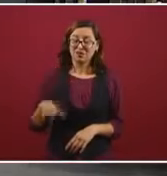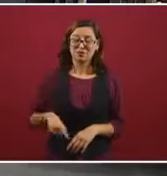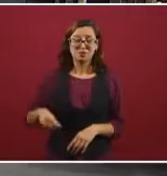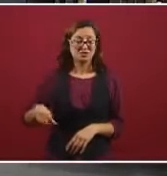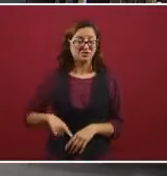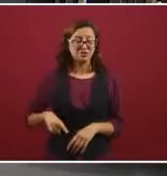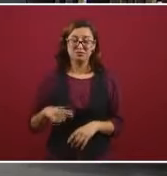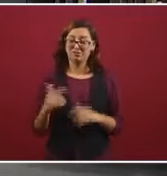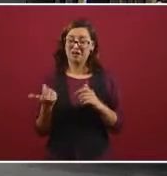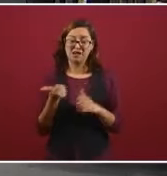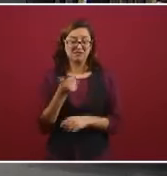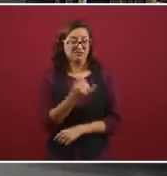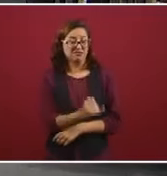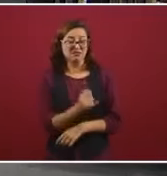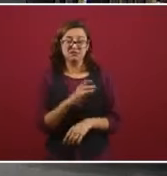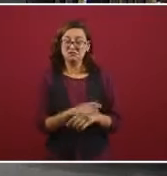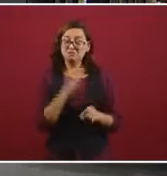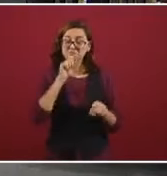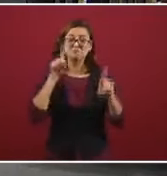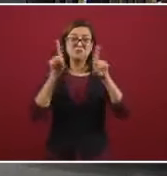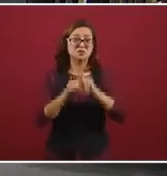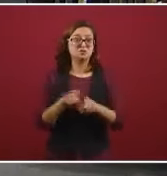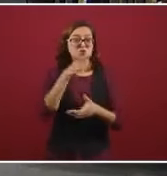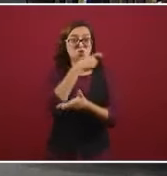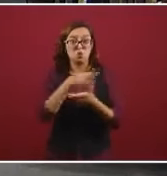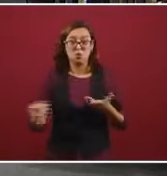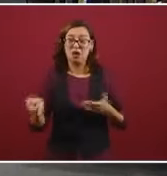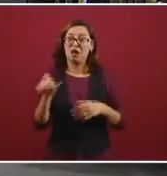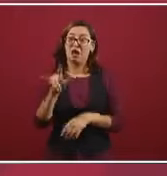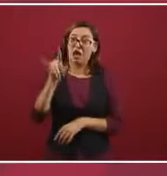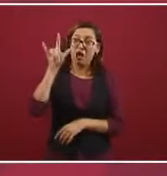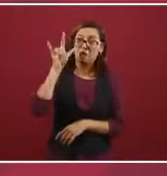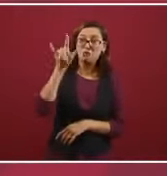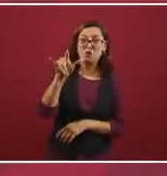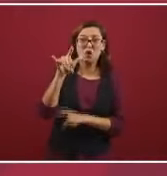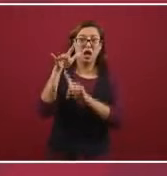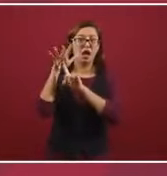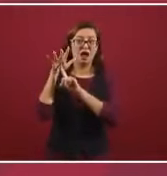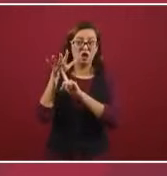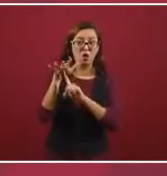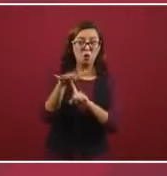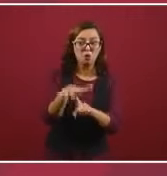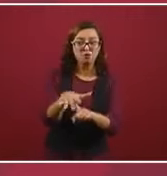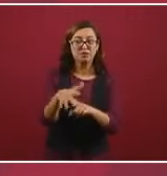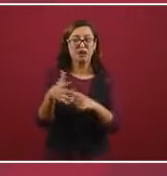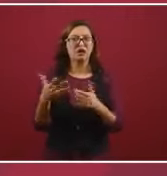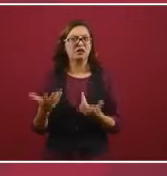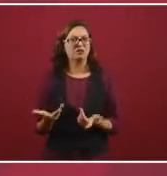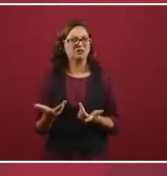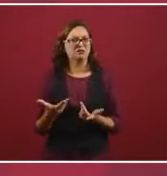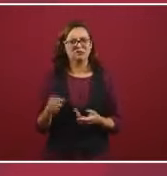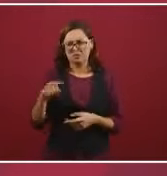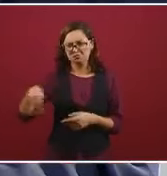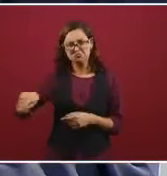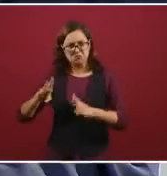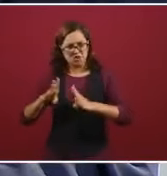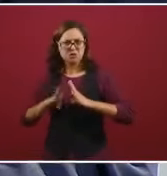y de helicópteros, independientemente de los dedicados a la defensa marina,